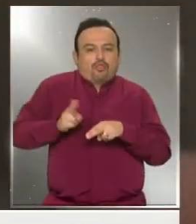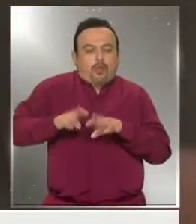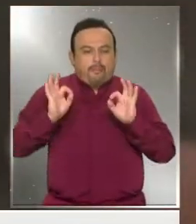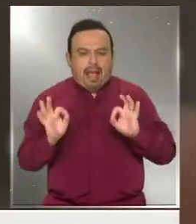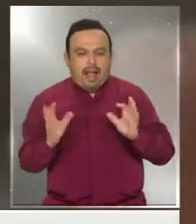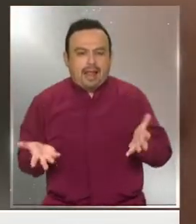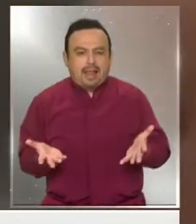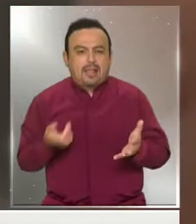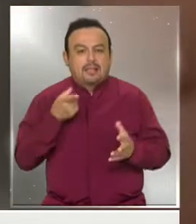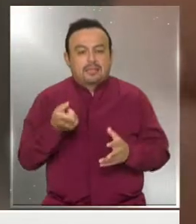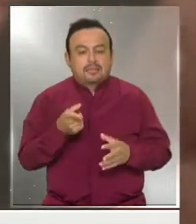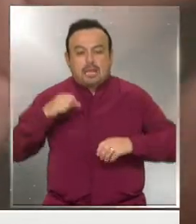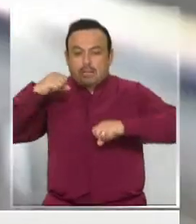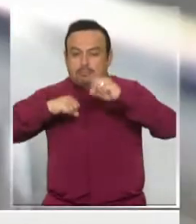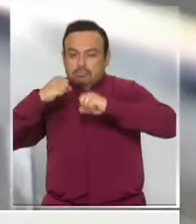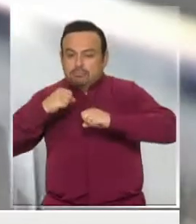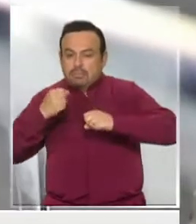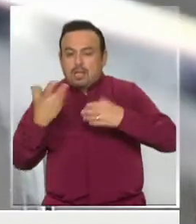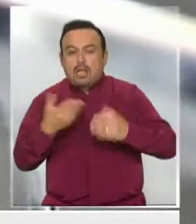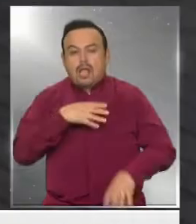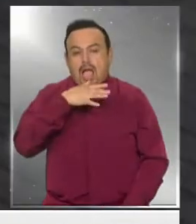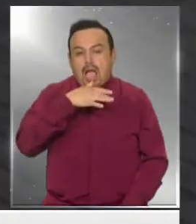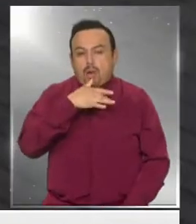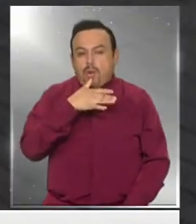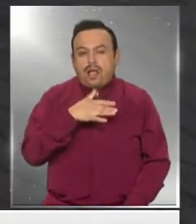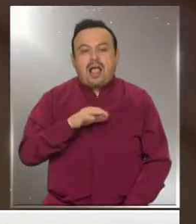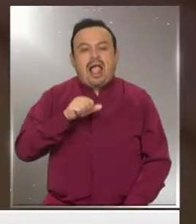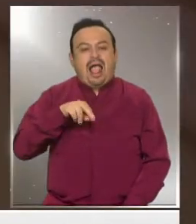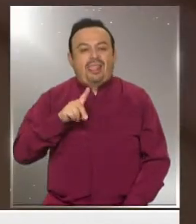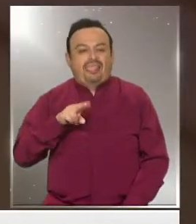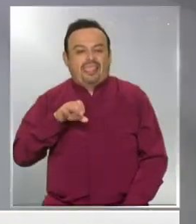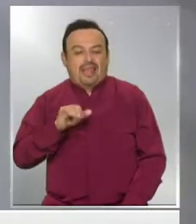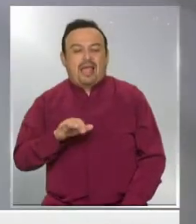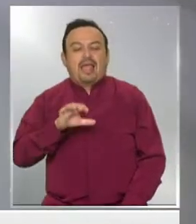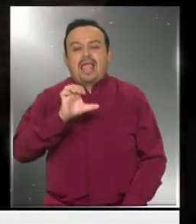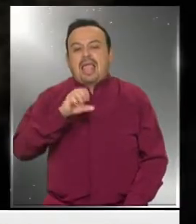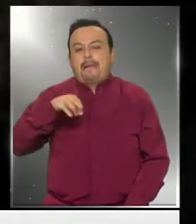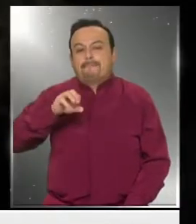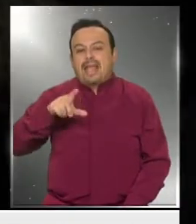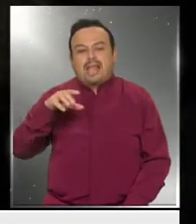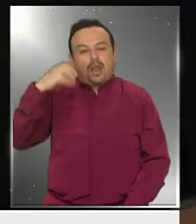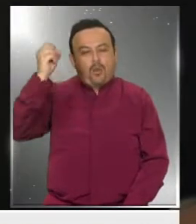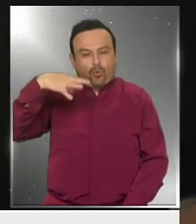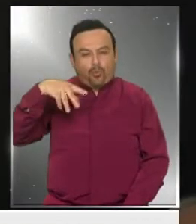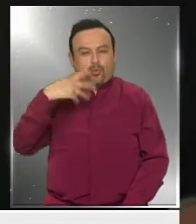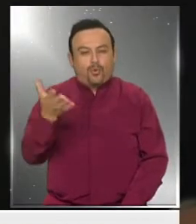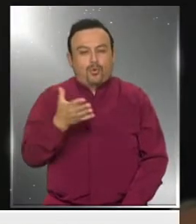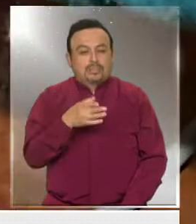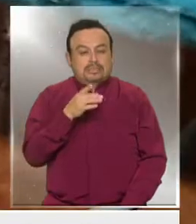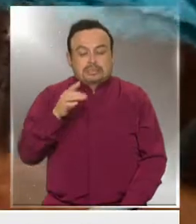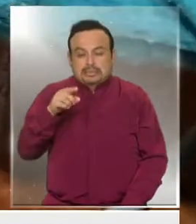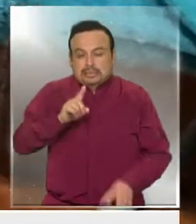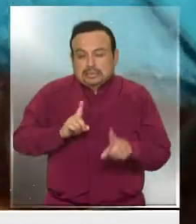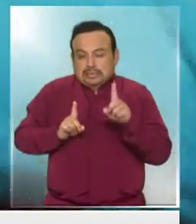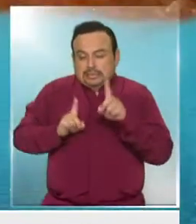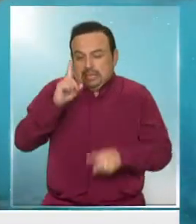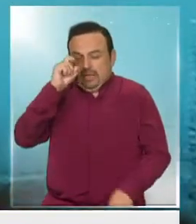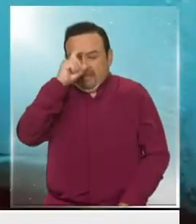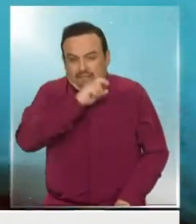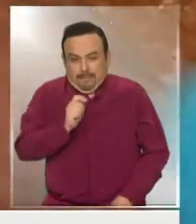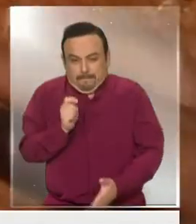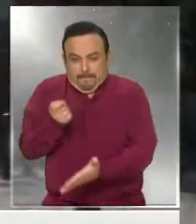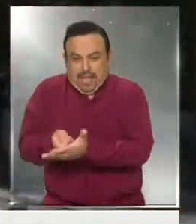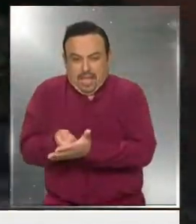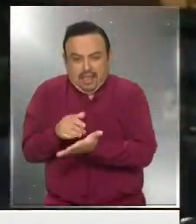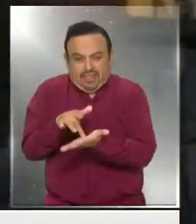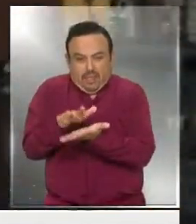están estudiando el llamado. Aguas Andinas y Enel analizan medidas para los clientes que tengan dificultades para cancelar su deuda, mientras